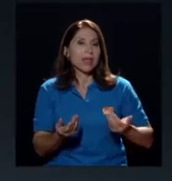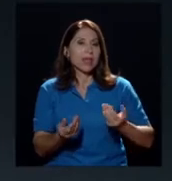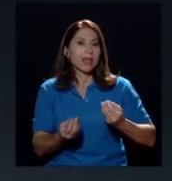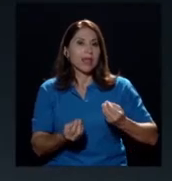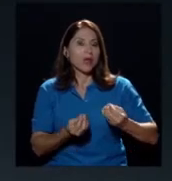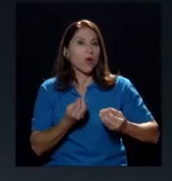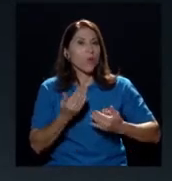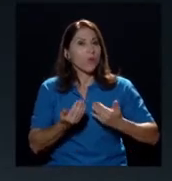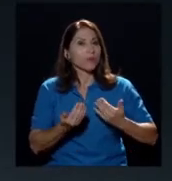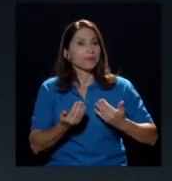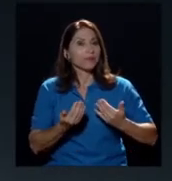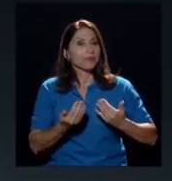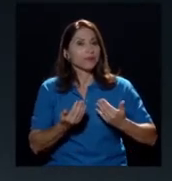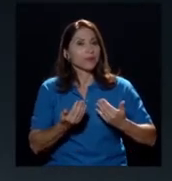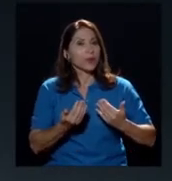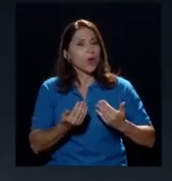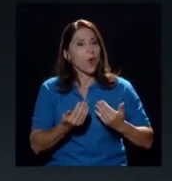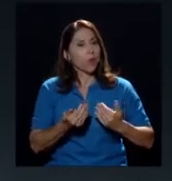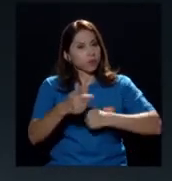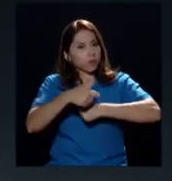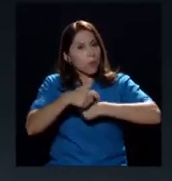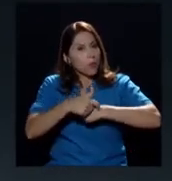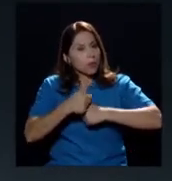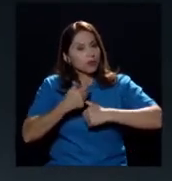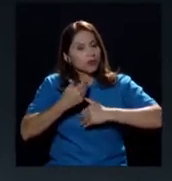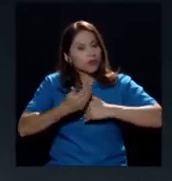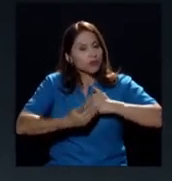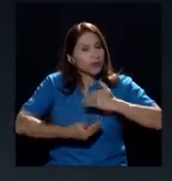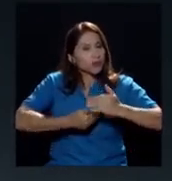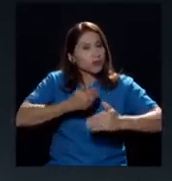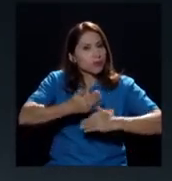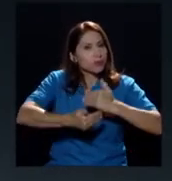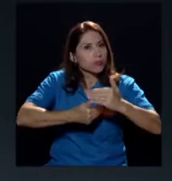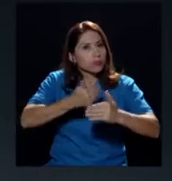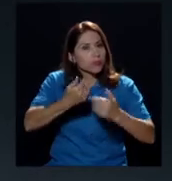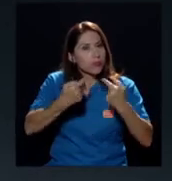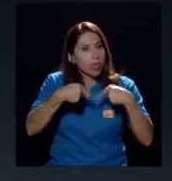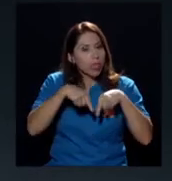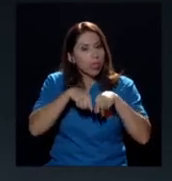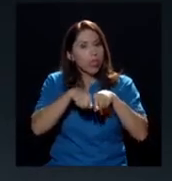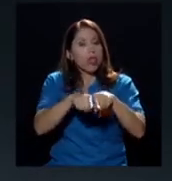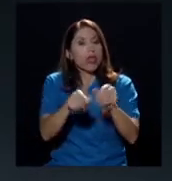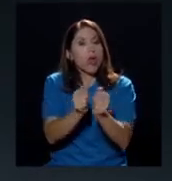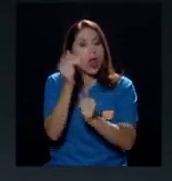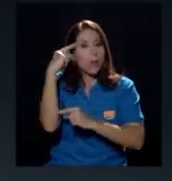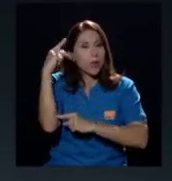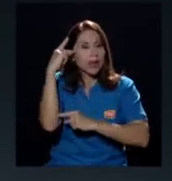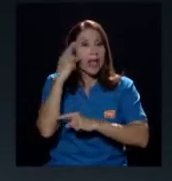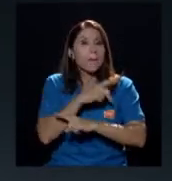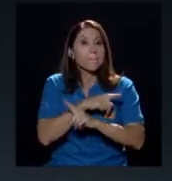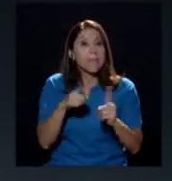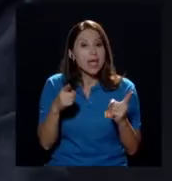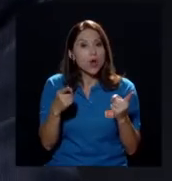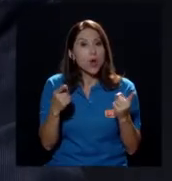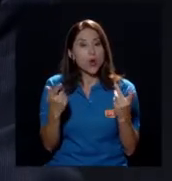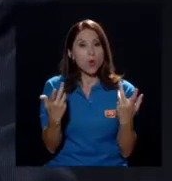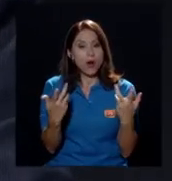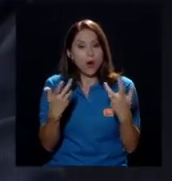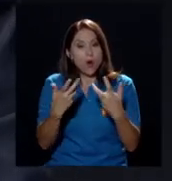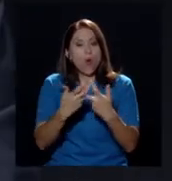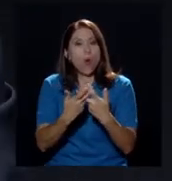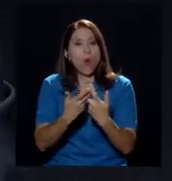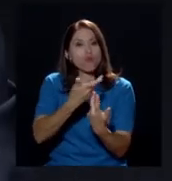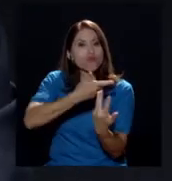continuos que están junto a la parte política pero lo acompañan e interactúan sin duda y